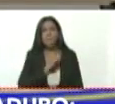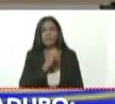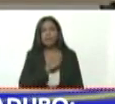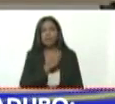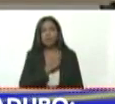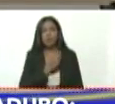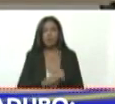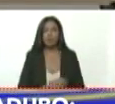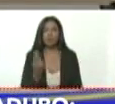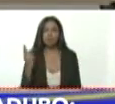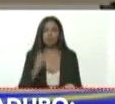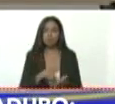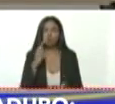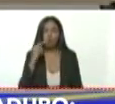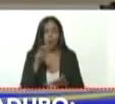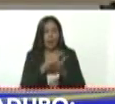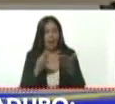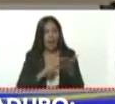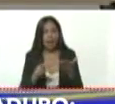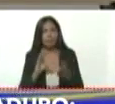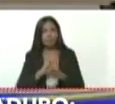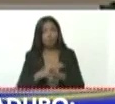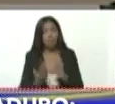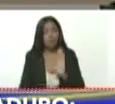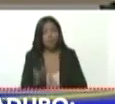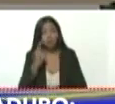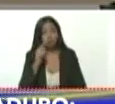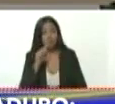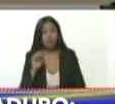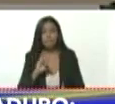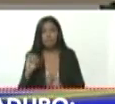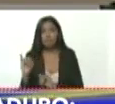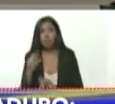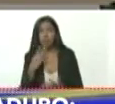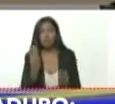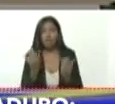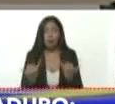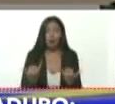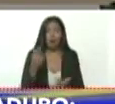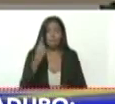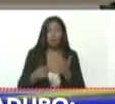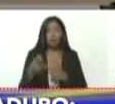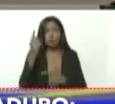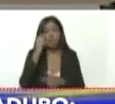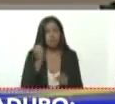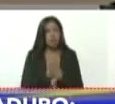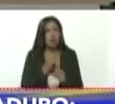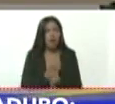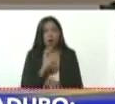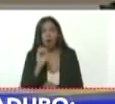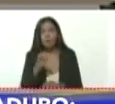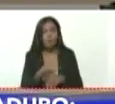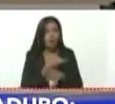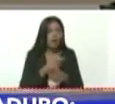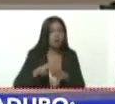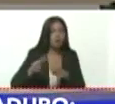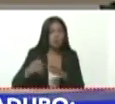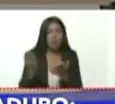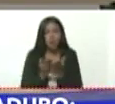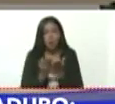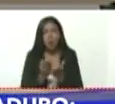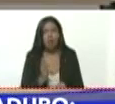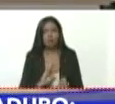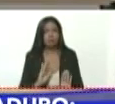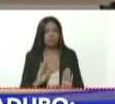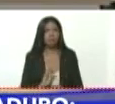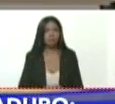está. Yo se los voy a leer porque es muy importante. Quizás ustedes ahora en el mediodía estaban trabajando o buscando a los muchachos en la escuela.